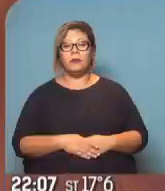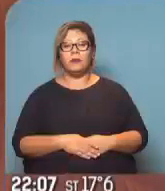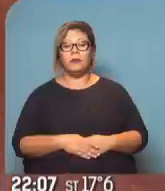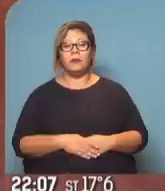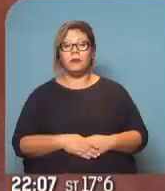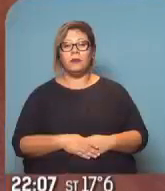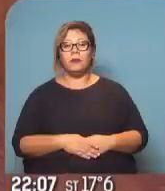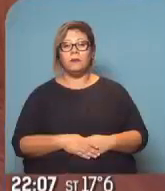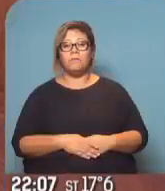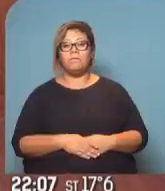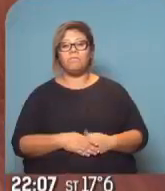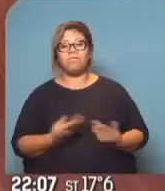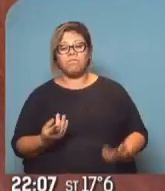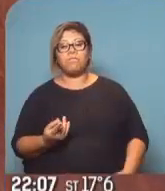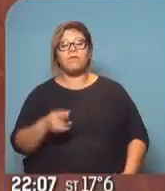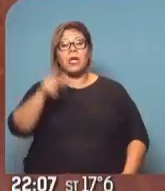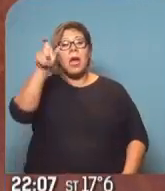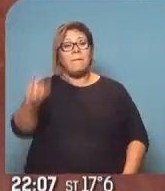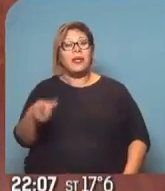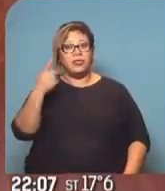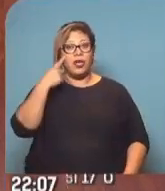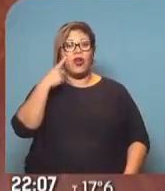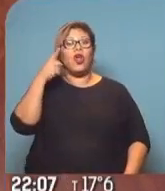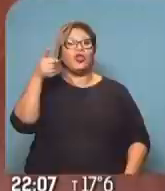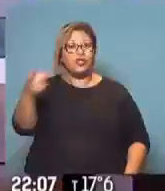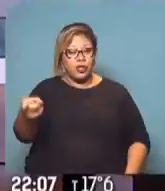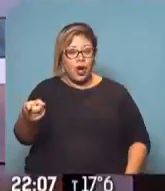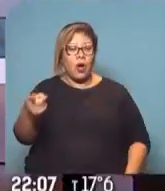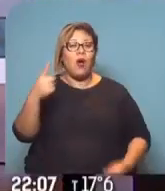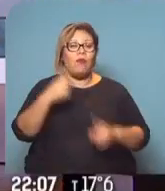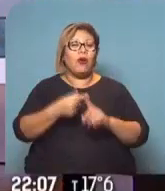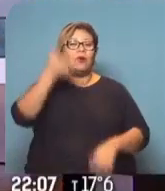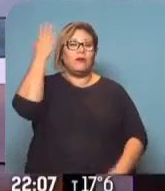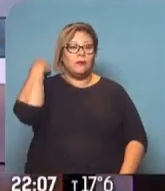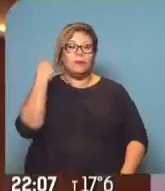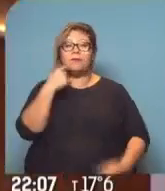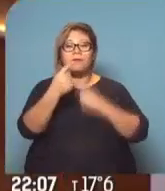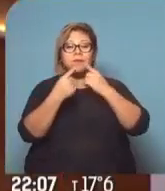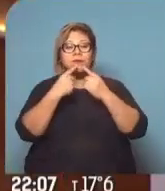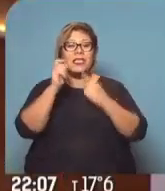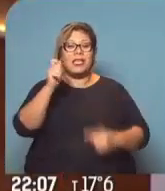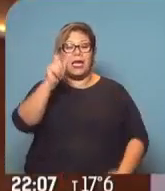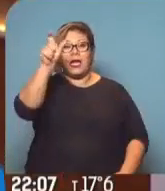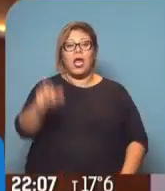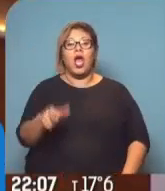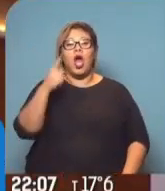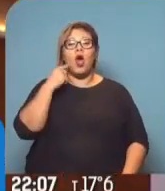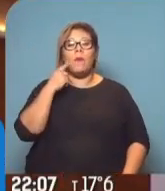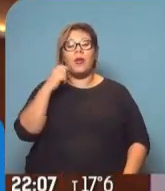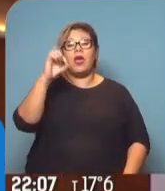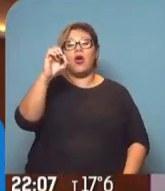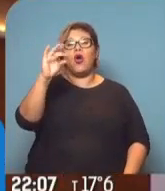Y quien conoció sin duda a Julian Assange, y quien conoce a Julian Assange, es Santiago O'Donnell, autor